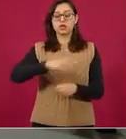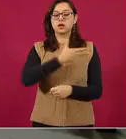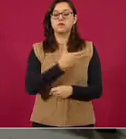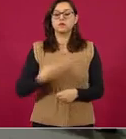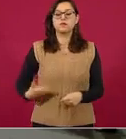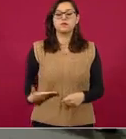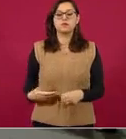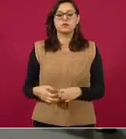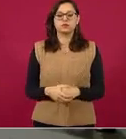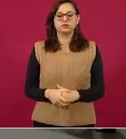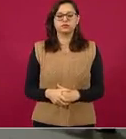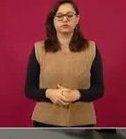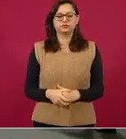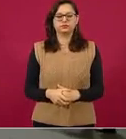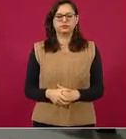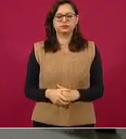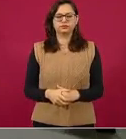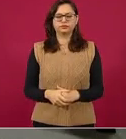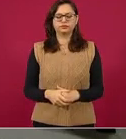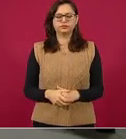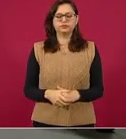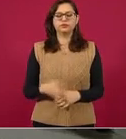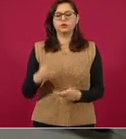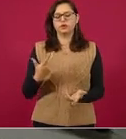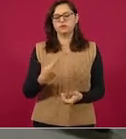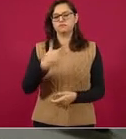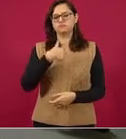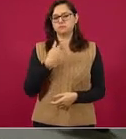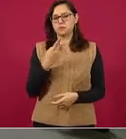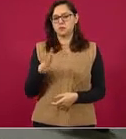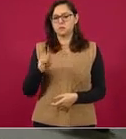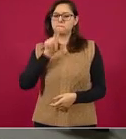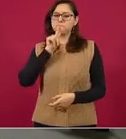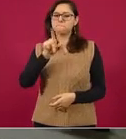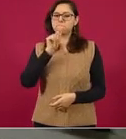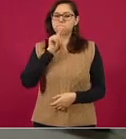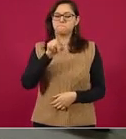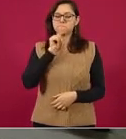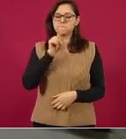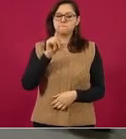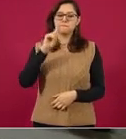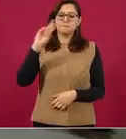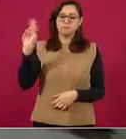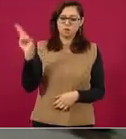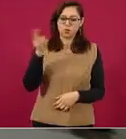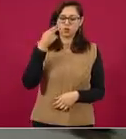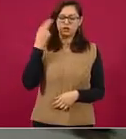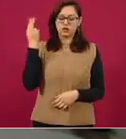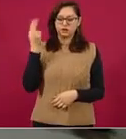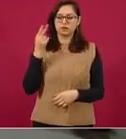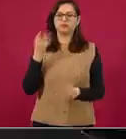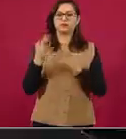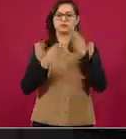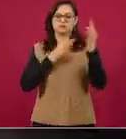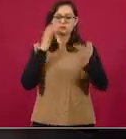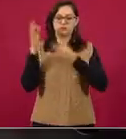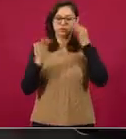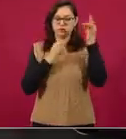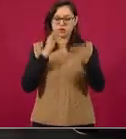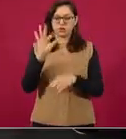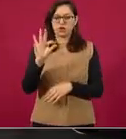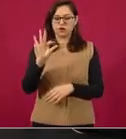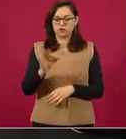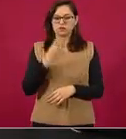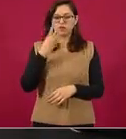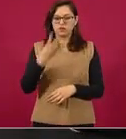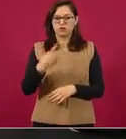todos. De Puerto Vallarta, Jalisco, Radio Universidad de Guadalajara en Puerto Vallarta, Canal 44 y Foro Nacional